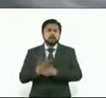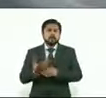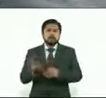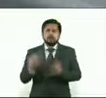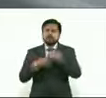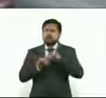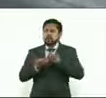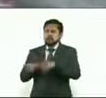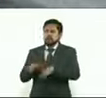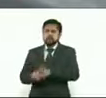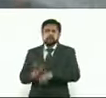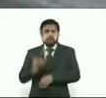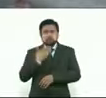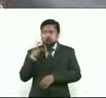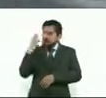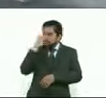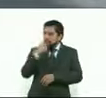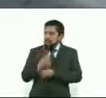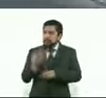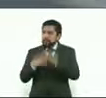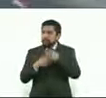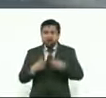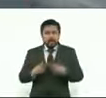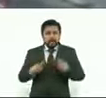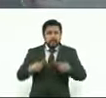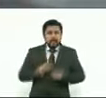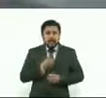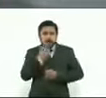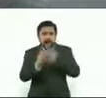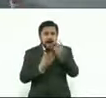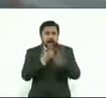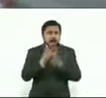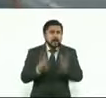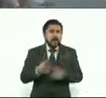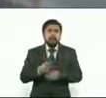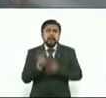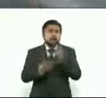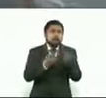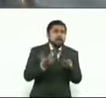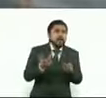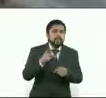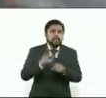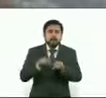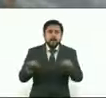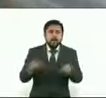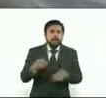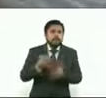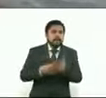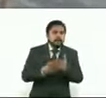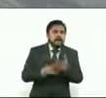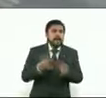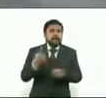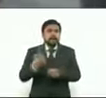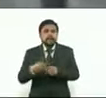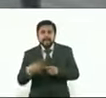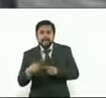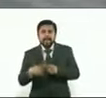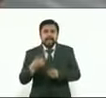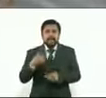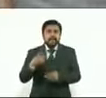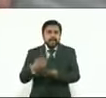Reforma. Fantástico, ya hay muchísima gente. Obviamente preguntando qué kilómetro es este, cuánto falta, quién va ganando. Y